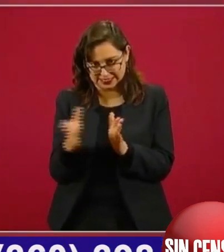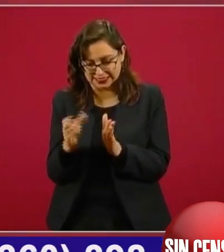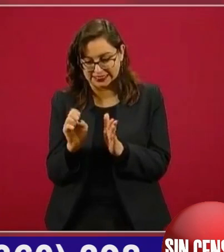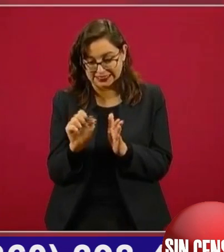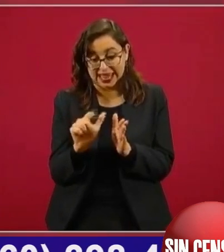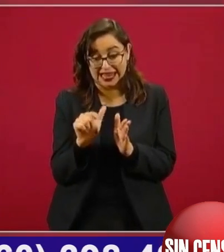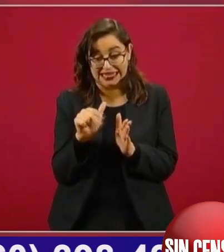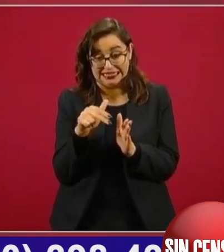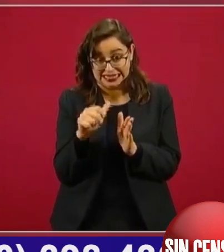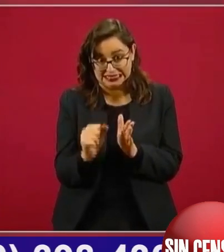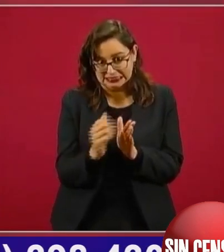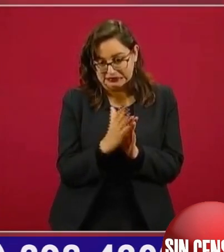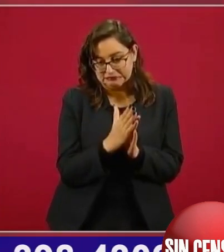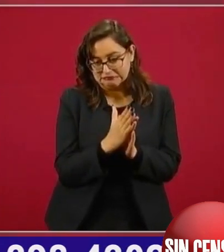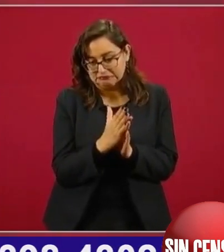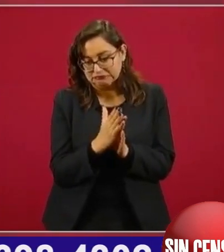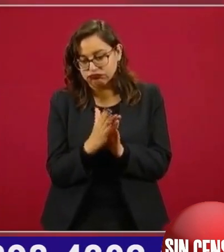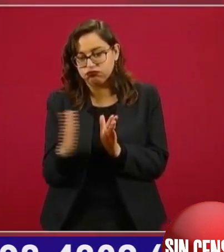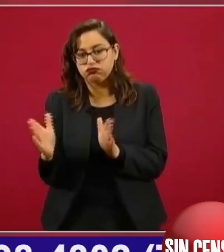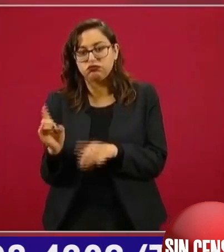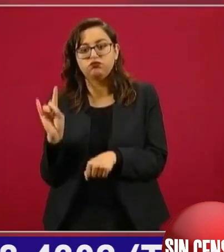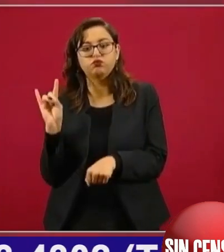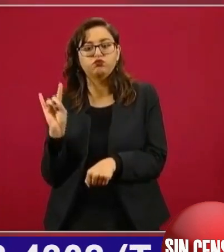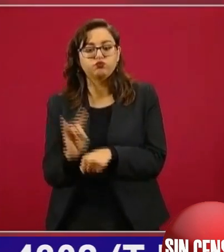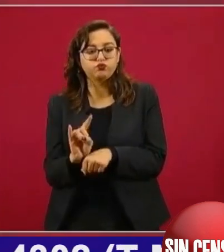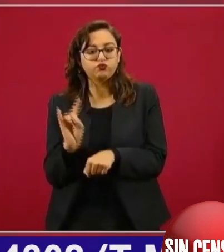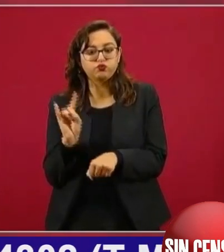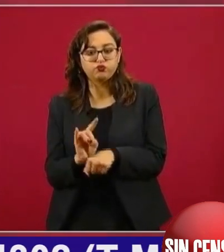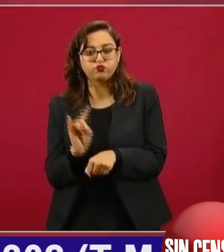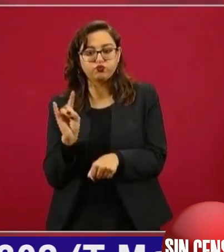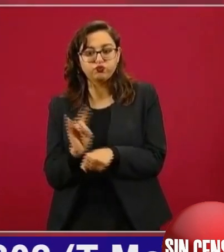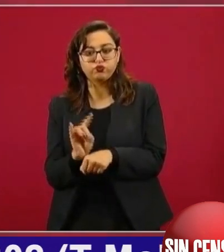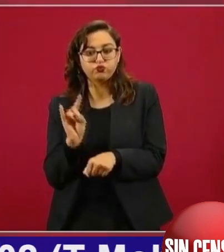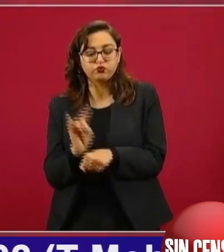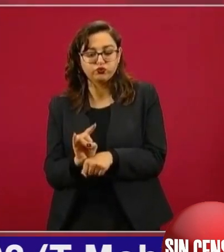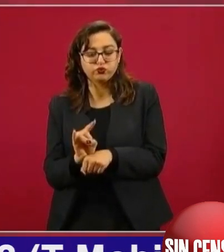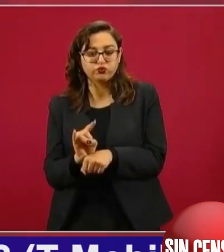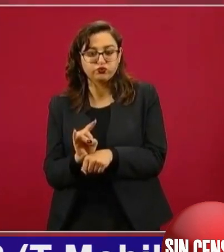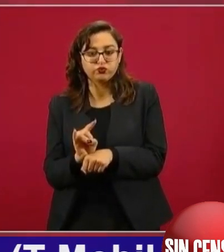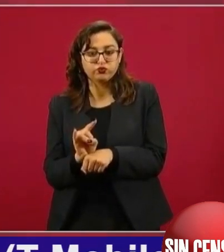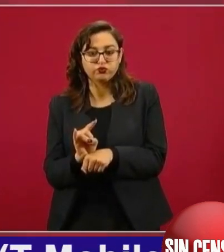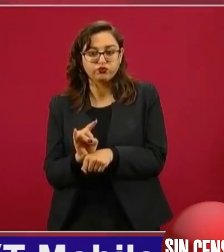algo que es aparente, eso es sofisma,